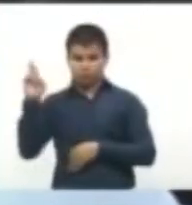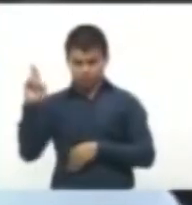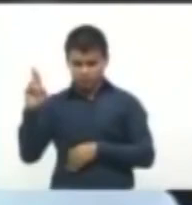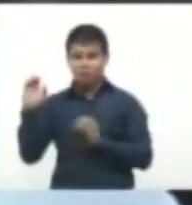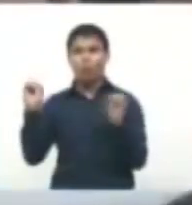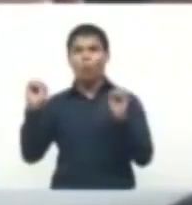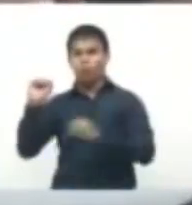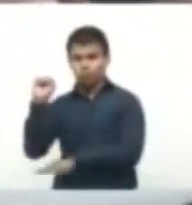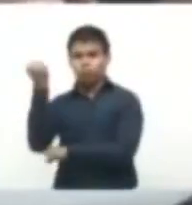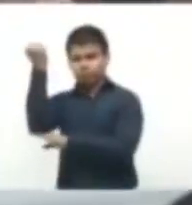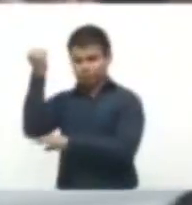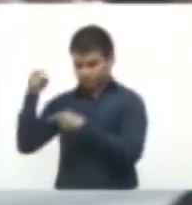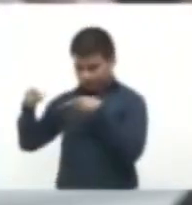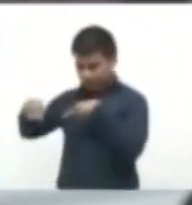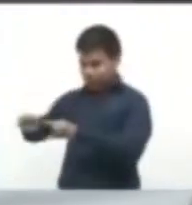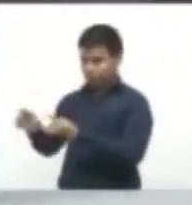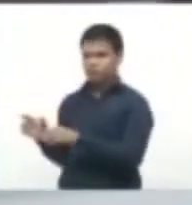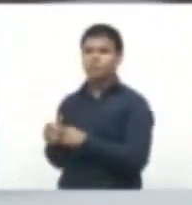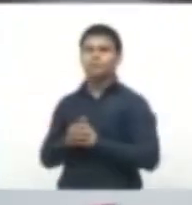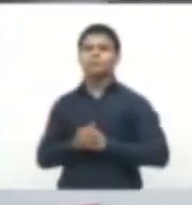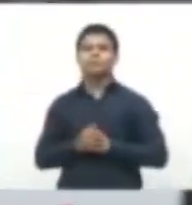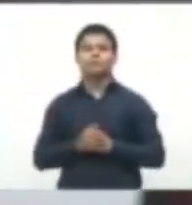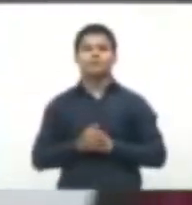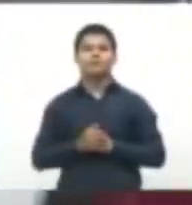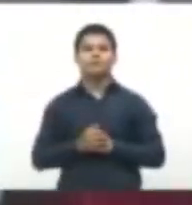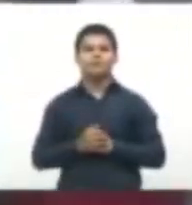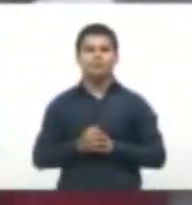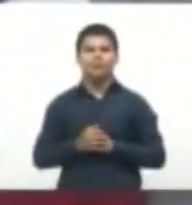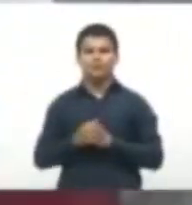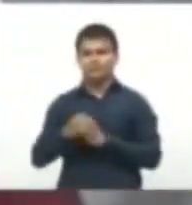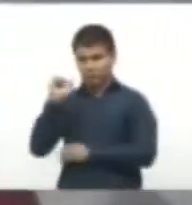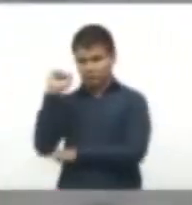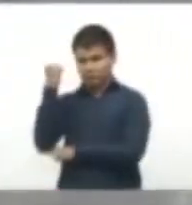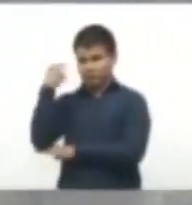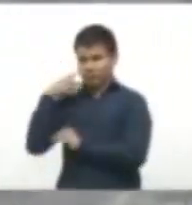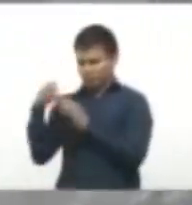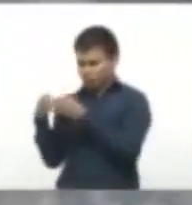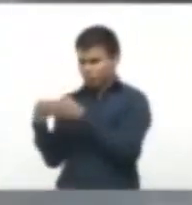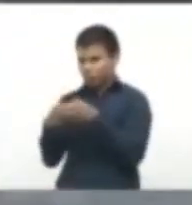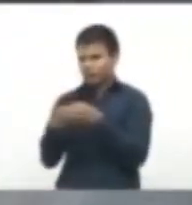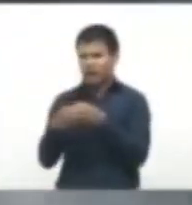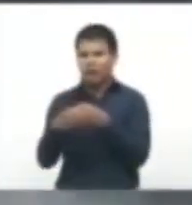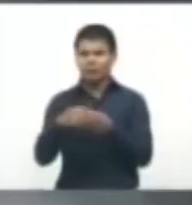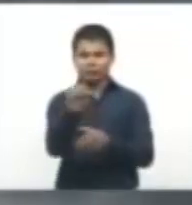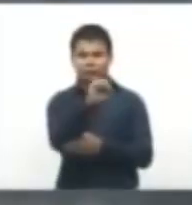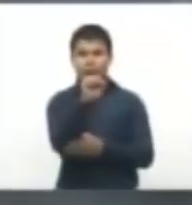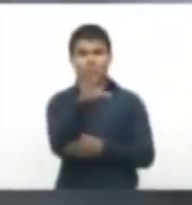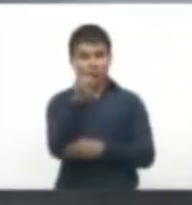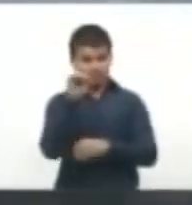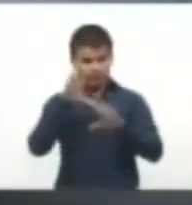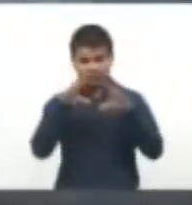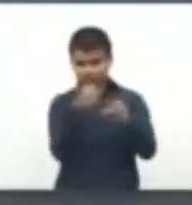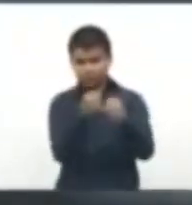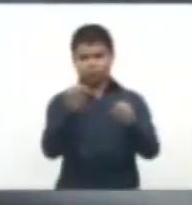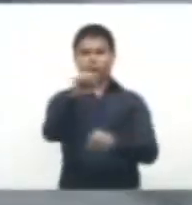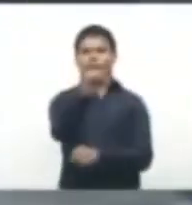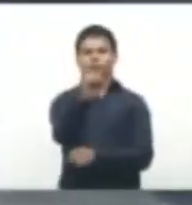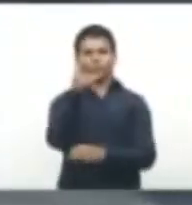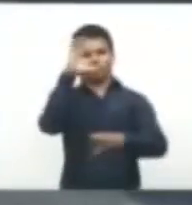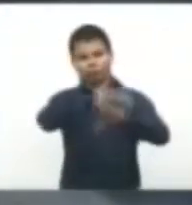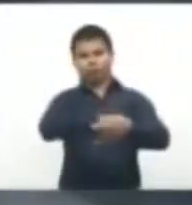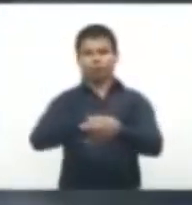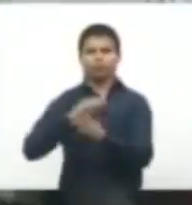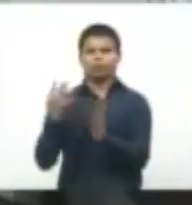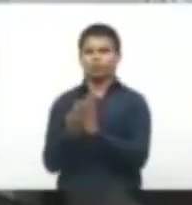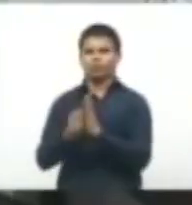de consumo interno. En el operativo realizado en jurisdicción del municipio de Maicao fue capturado el conductor del vehículo, que fue puesto a disposición de un juez de control de